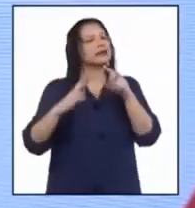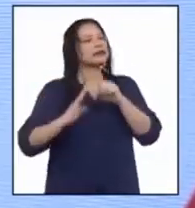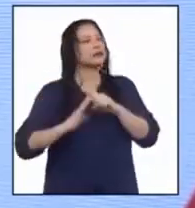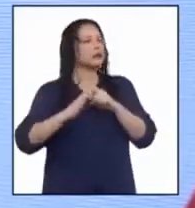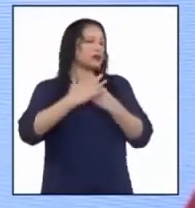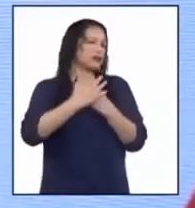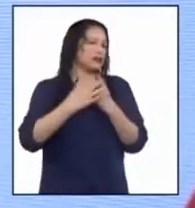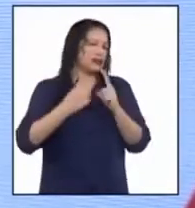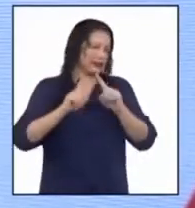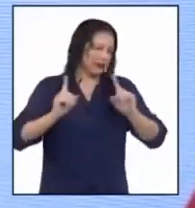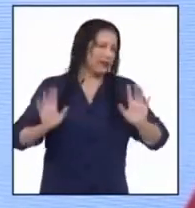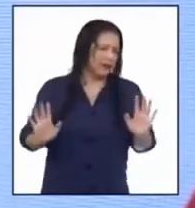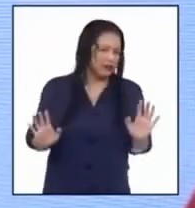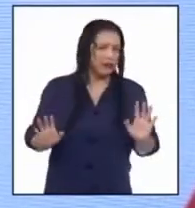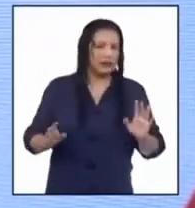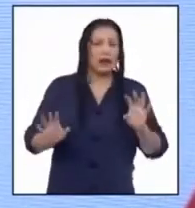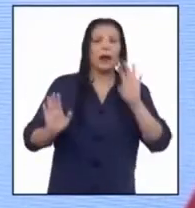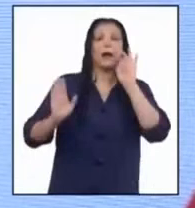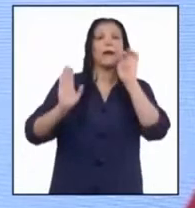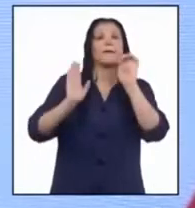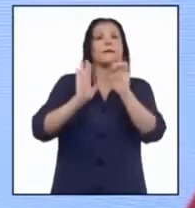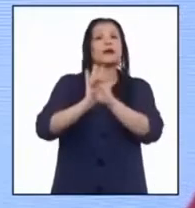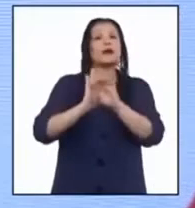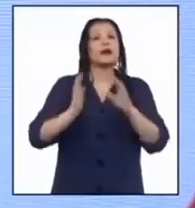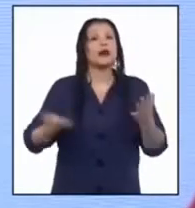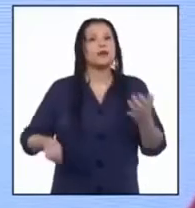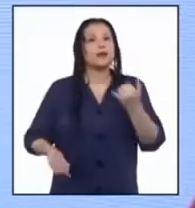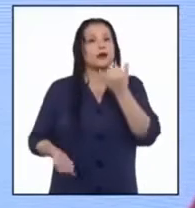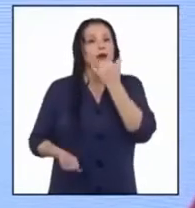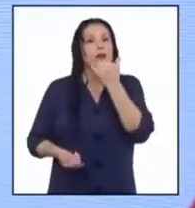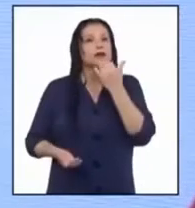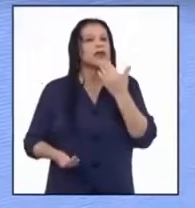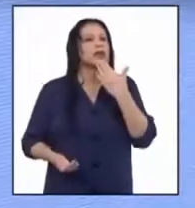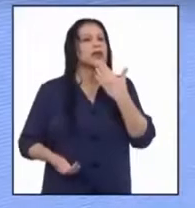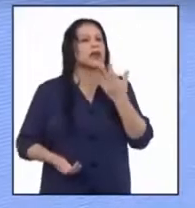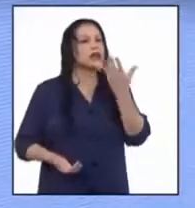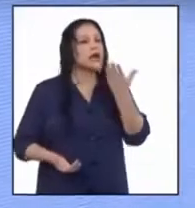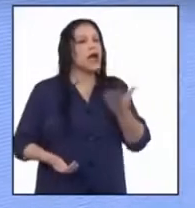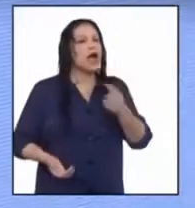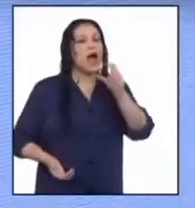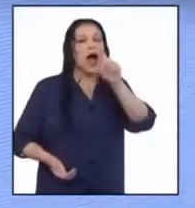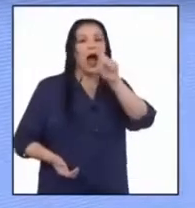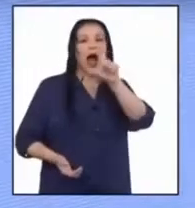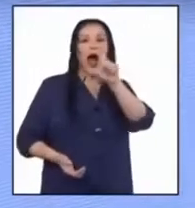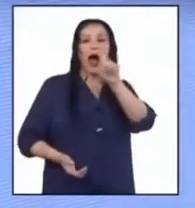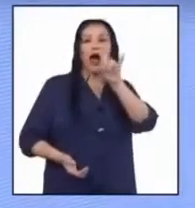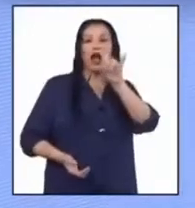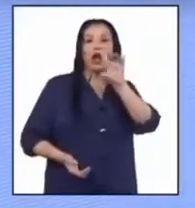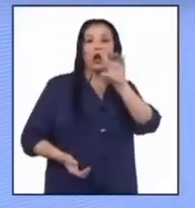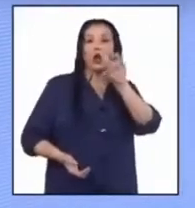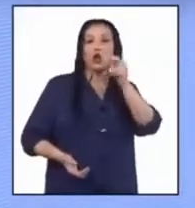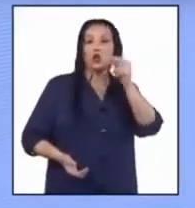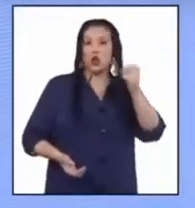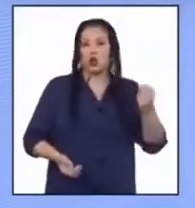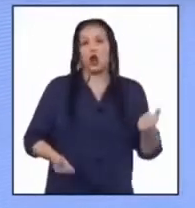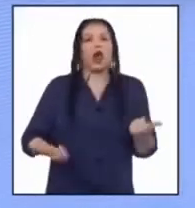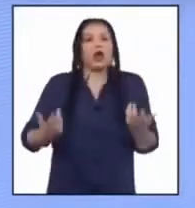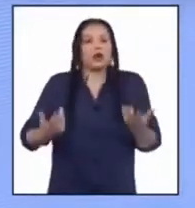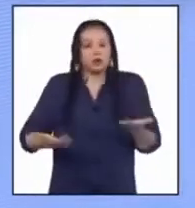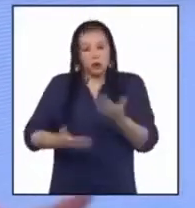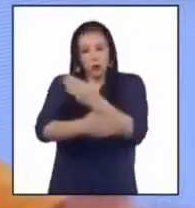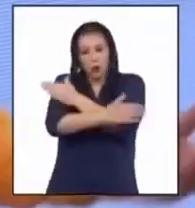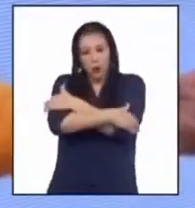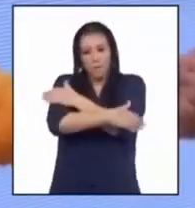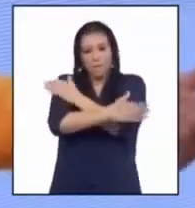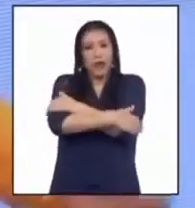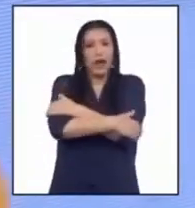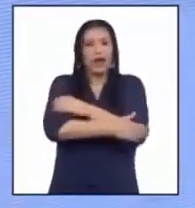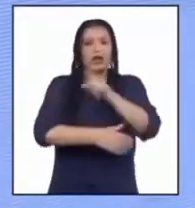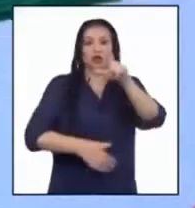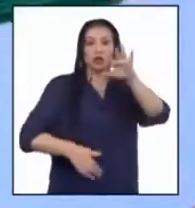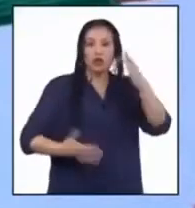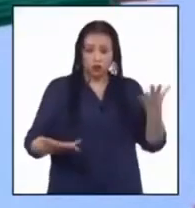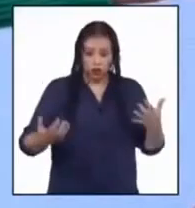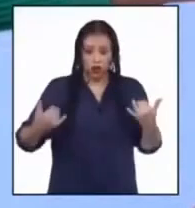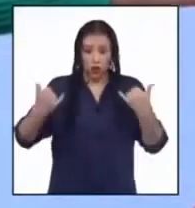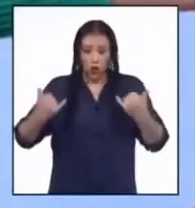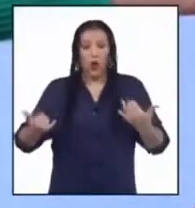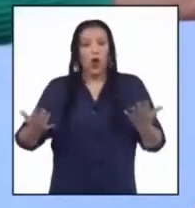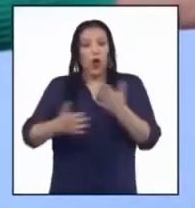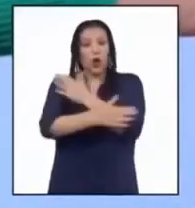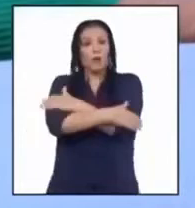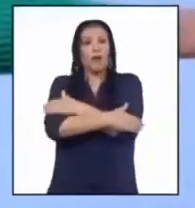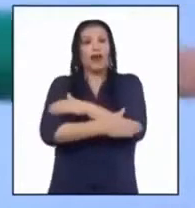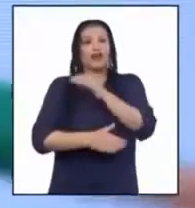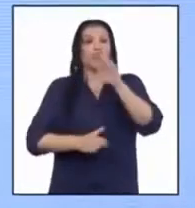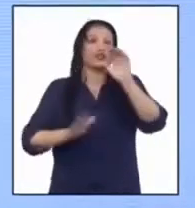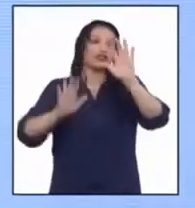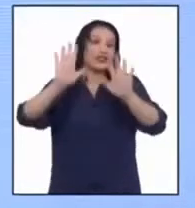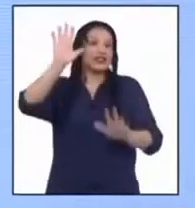Por ejemplo, lo que le ha pasado a Lucho. Es el cumpleaños de Lucho, cumple 18, ya va a ser mayor